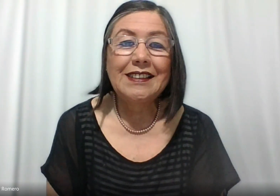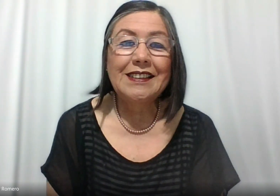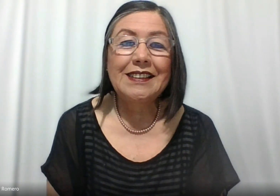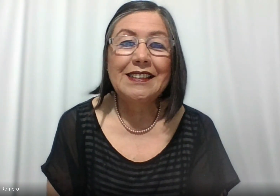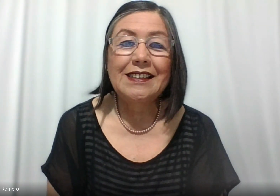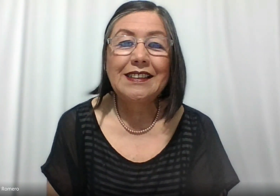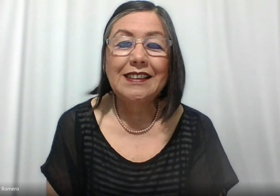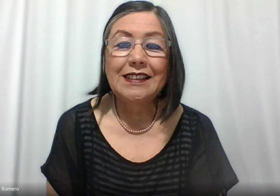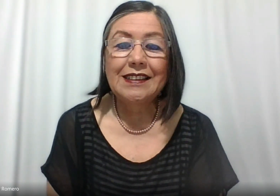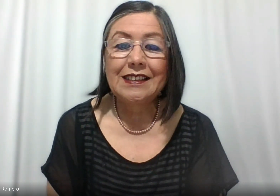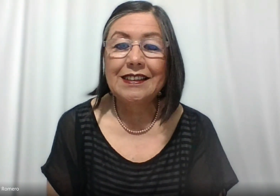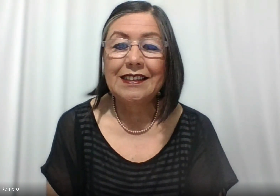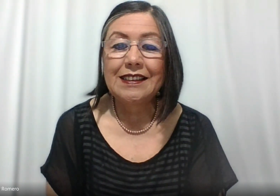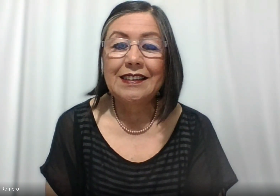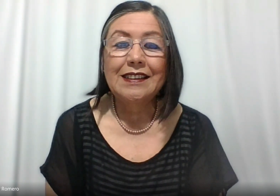Ya tomó.